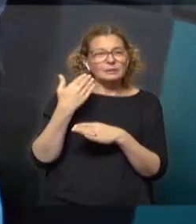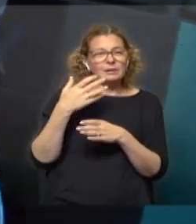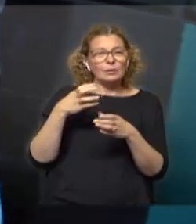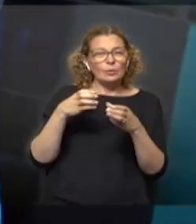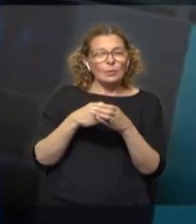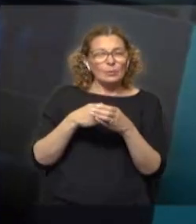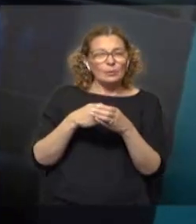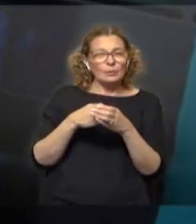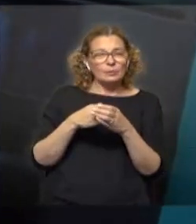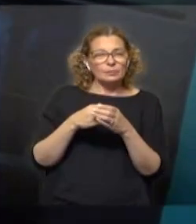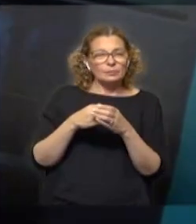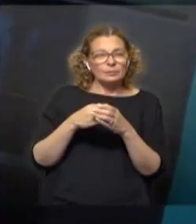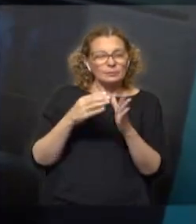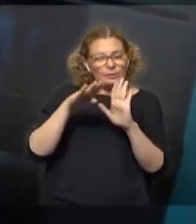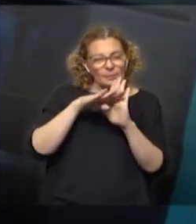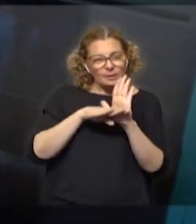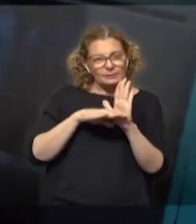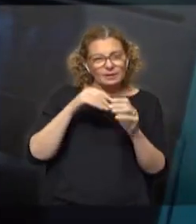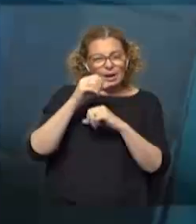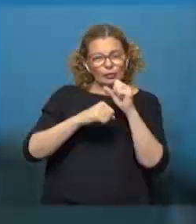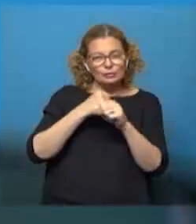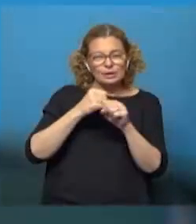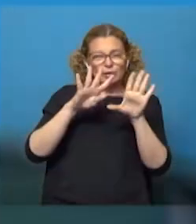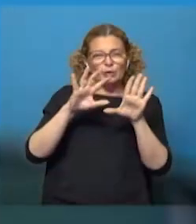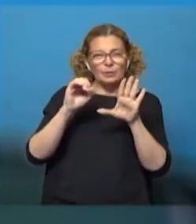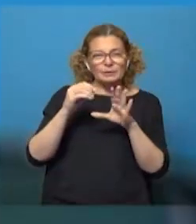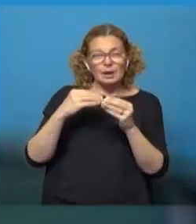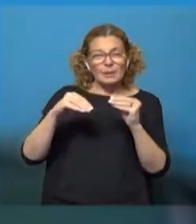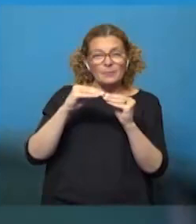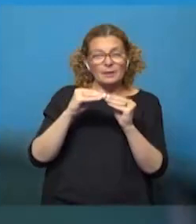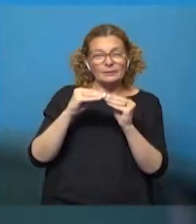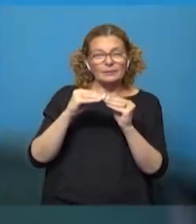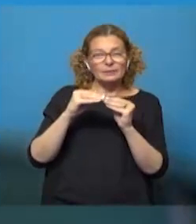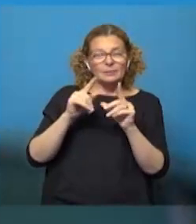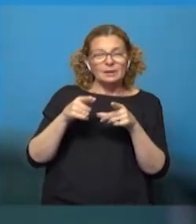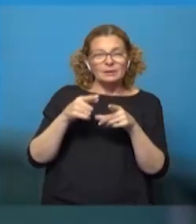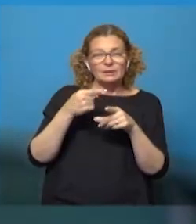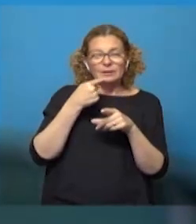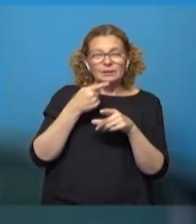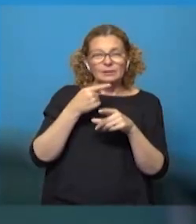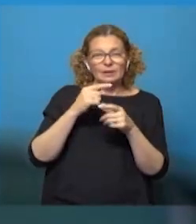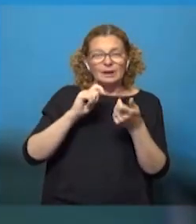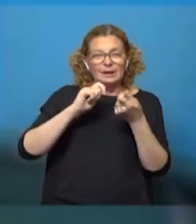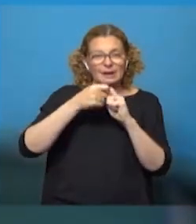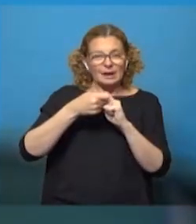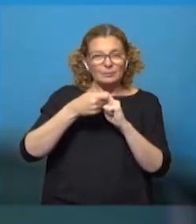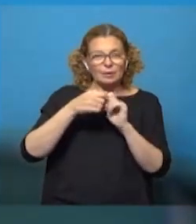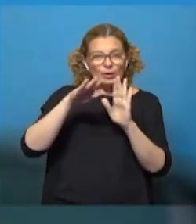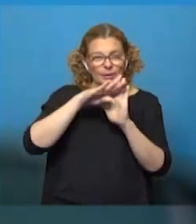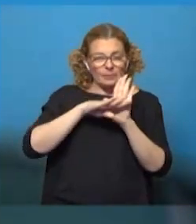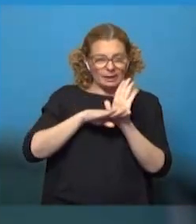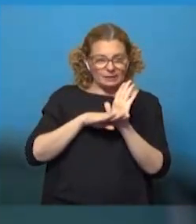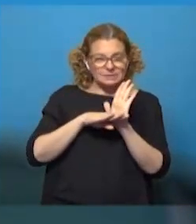un poco lateralmente en la elaboración de planes en los años 90 y participe más directamente en lo que se llamó la reformulación de planes